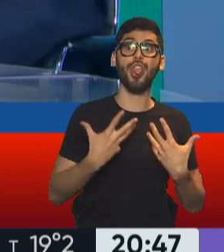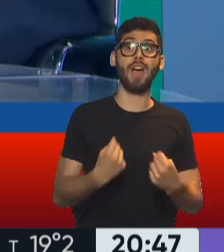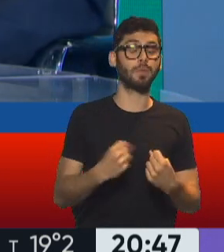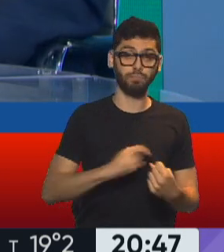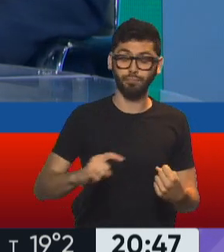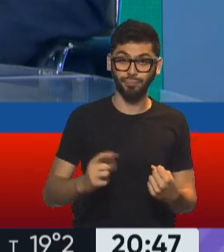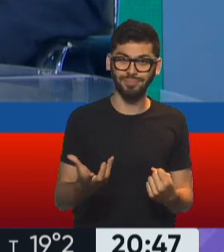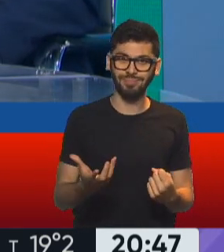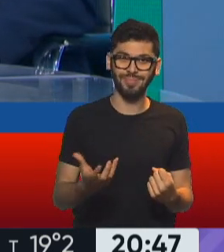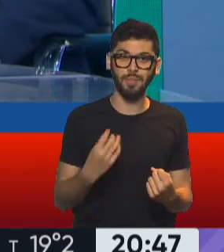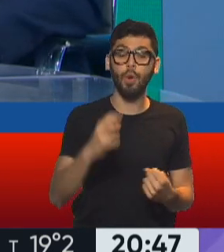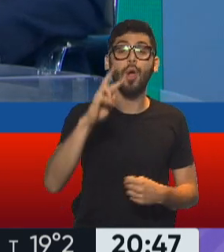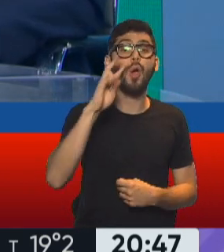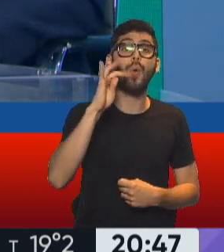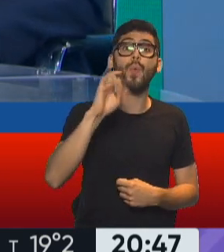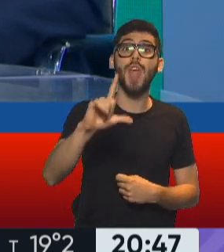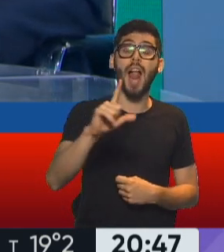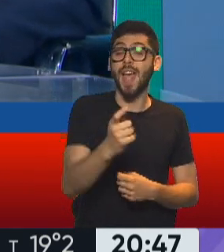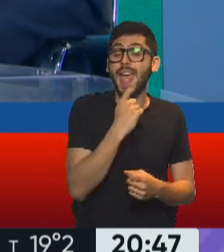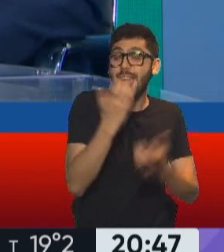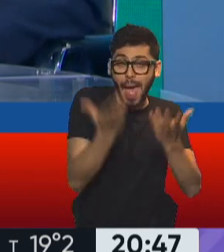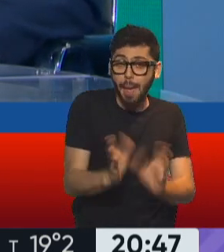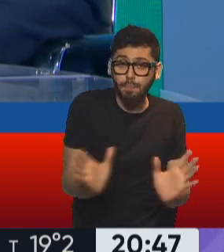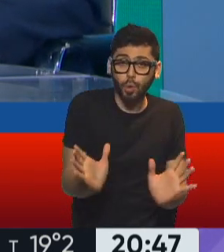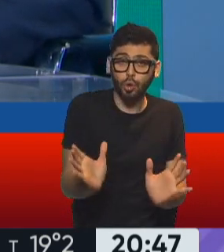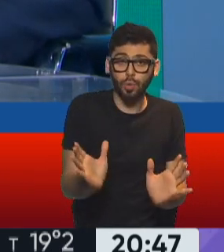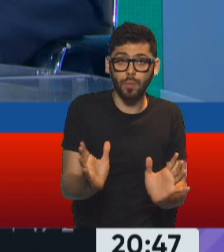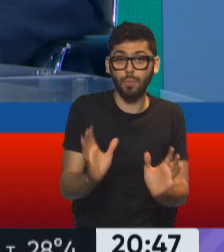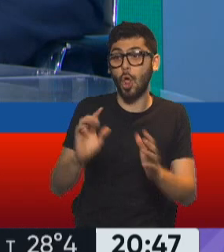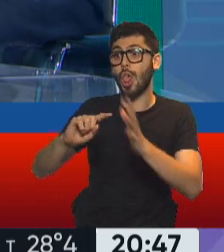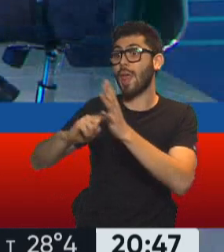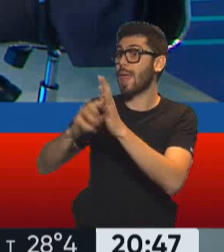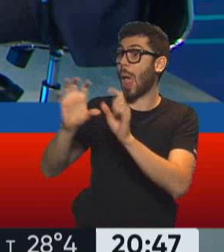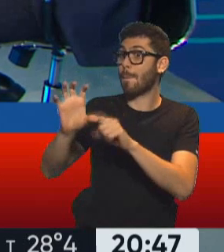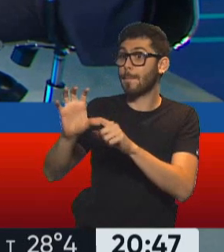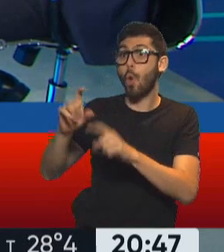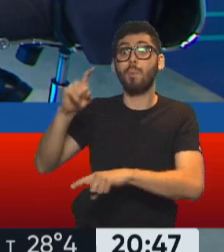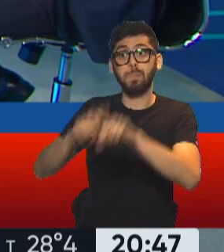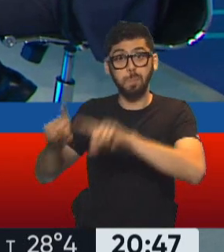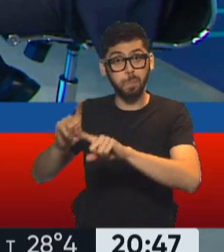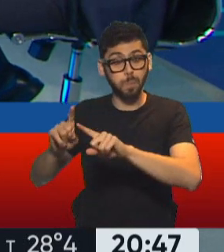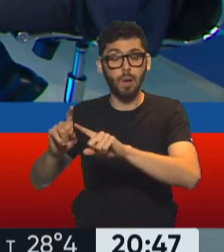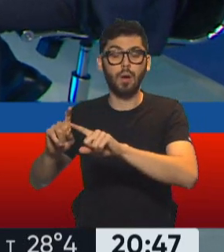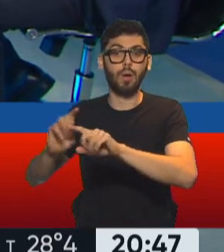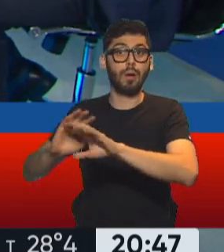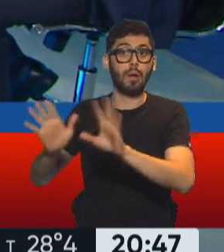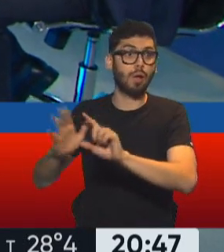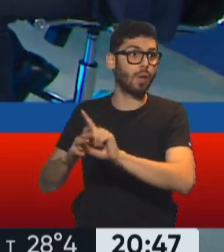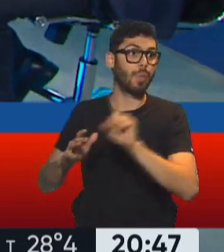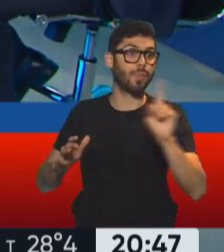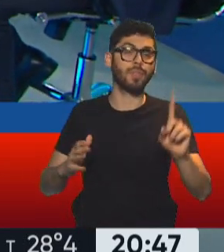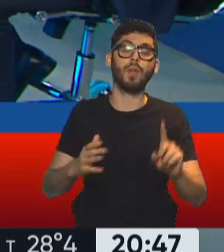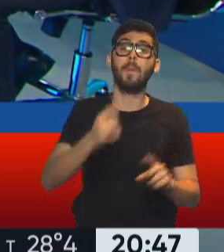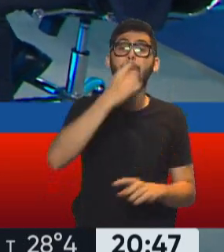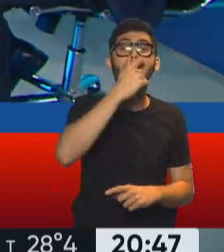puede defender su gobierno es Vidal, que sale de la provincia, escapa de la propia provincia de gestión. Buenos Aires. Es decir, Macri dice, la gente nos pide que volvamos a